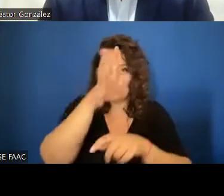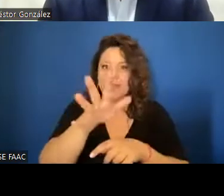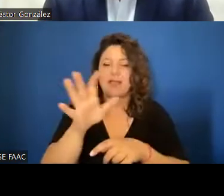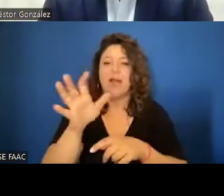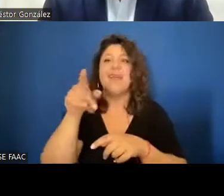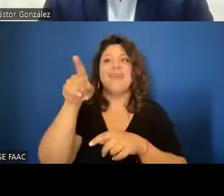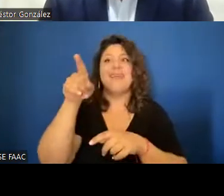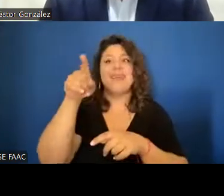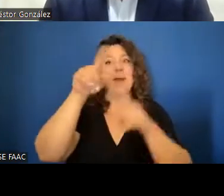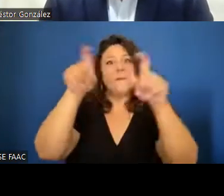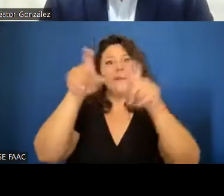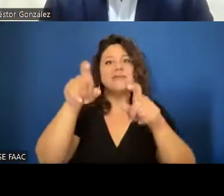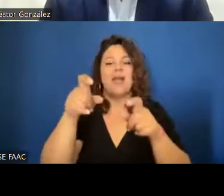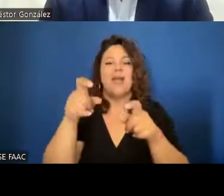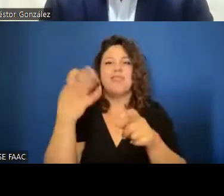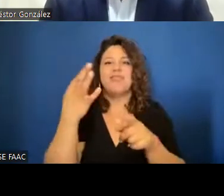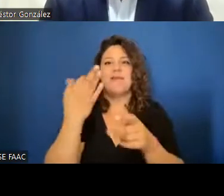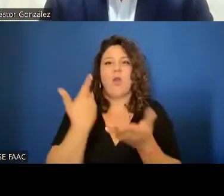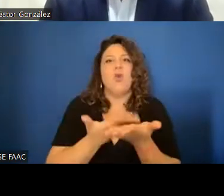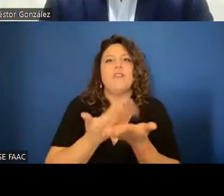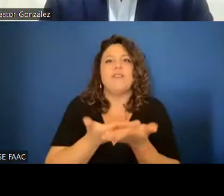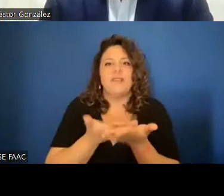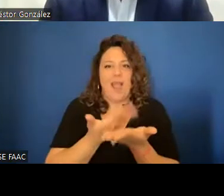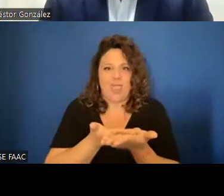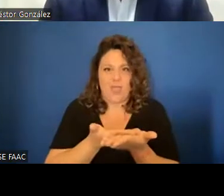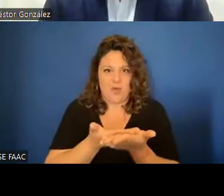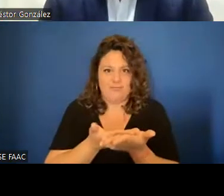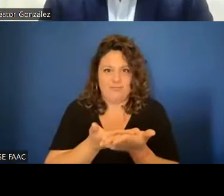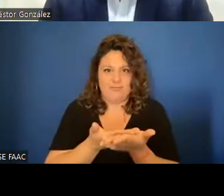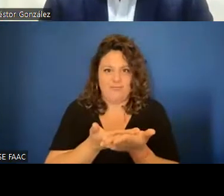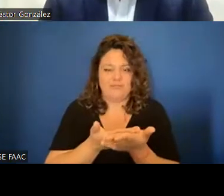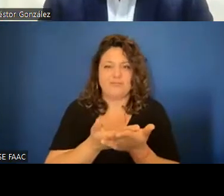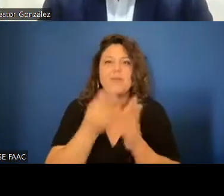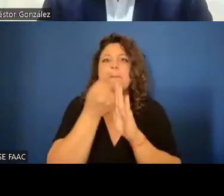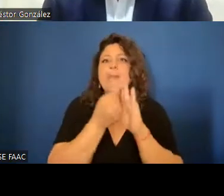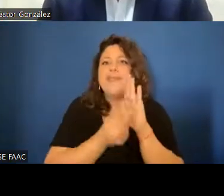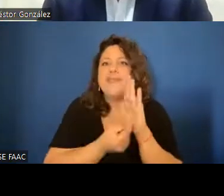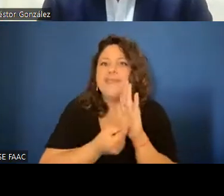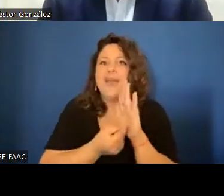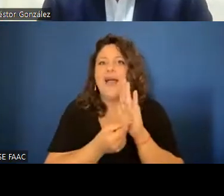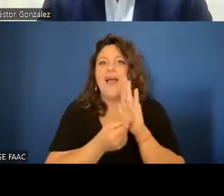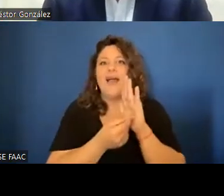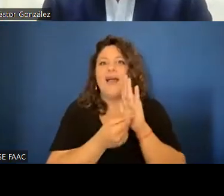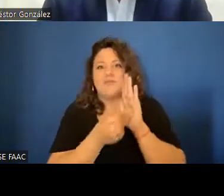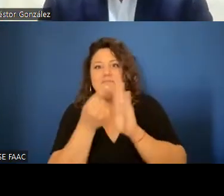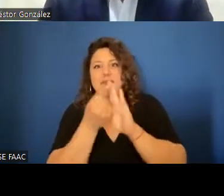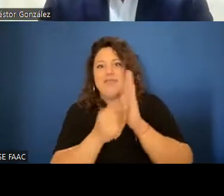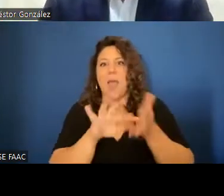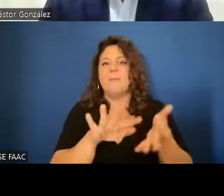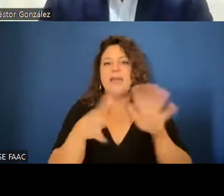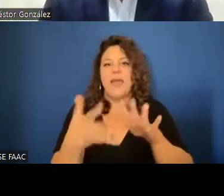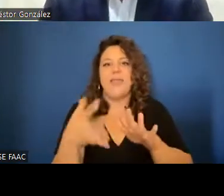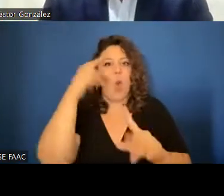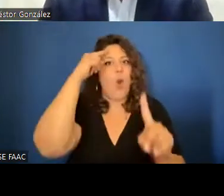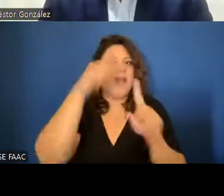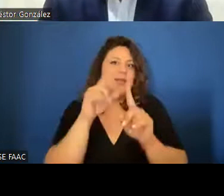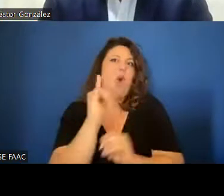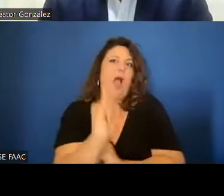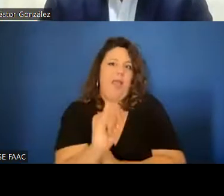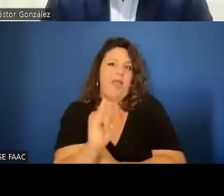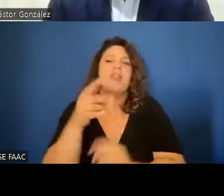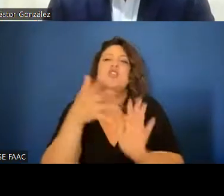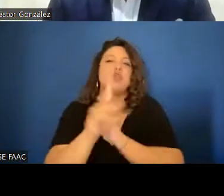el trabajo que hagan las asociaciones, porque ellos pueden ser parte de cualquier procedimiento judicial o extrajudicial denunciando estas situaciones y,